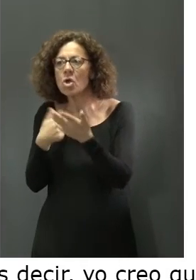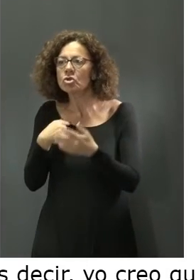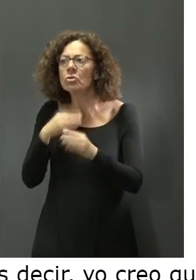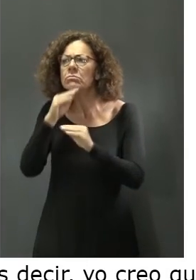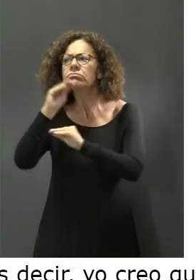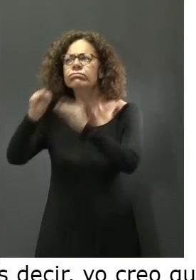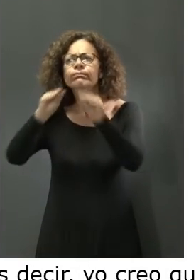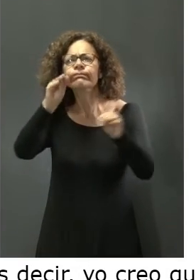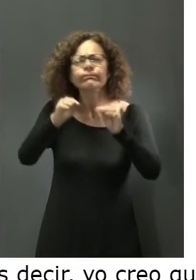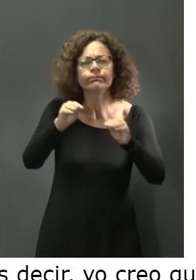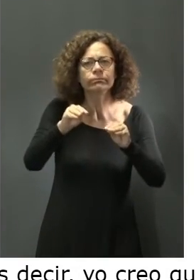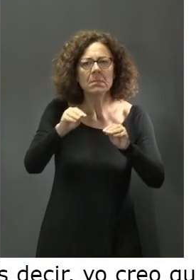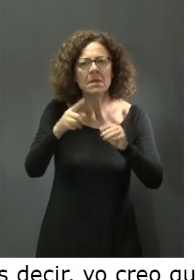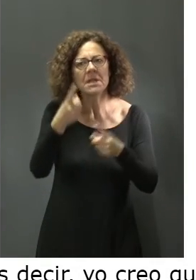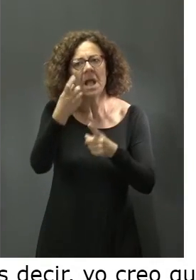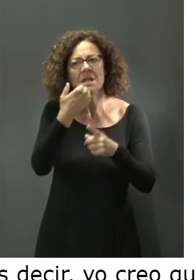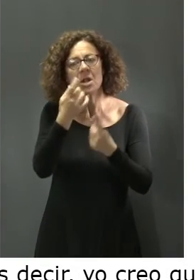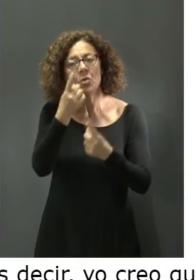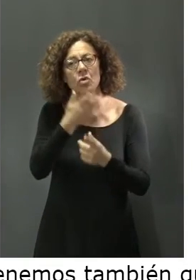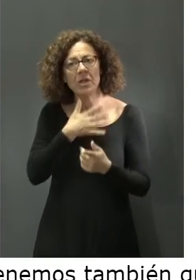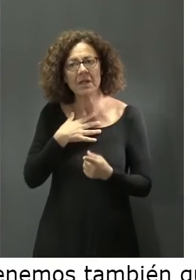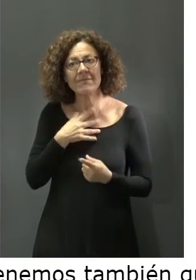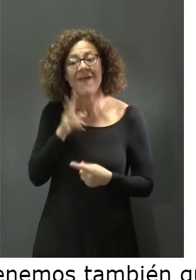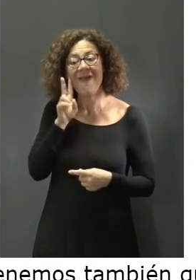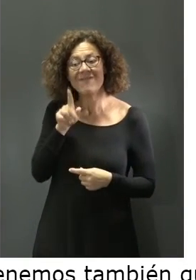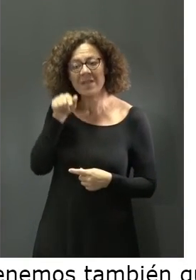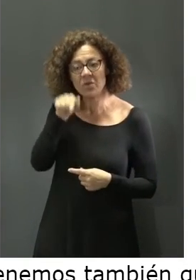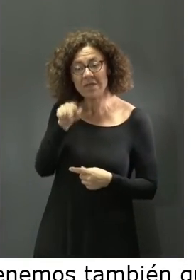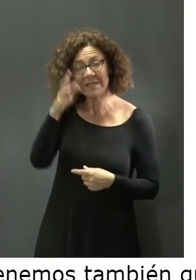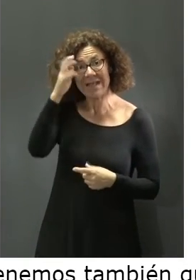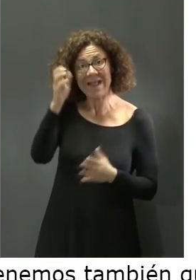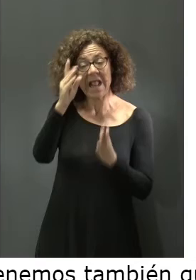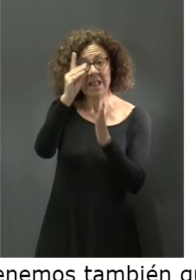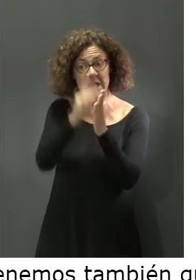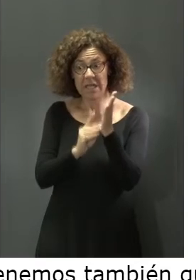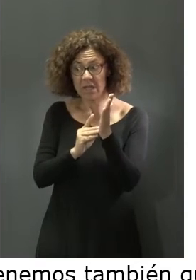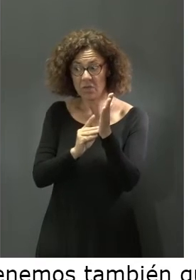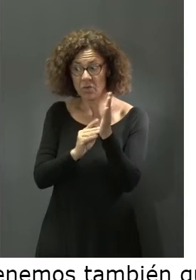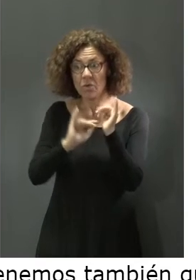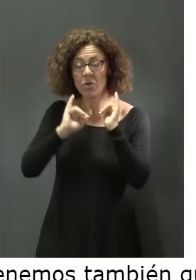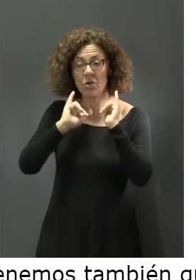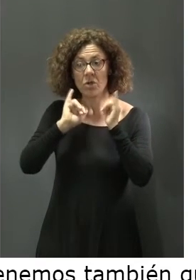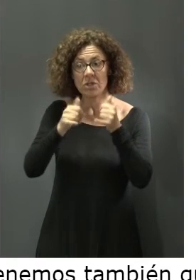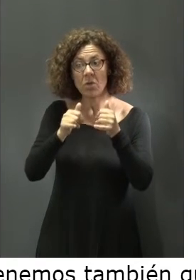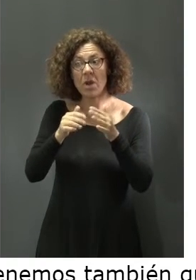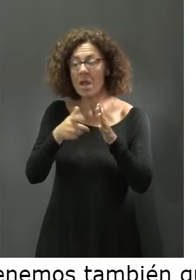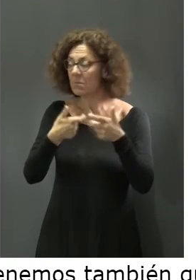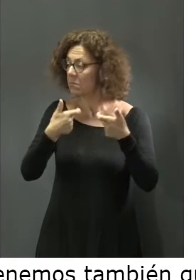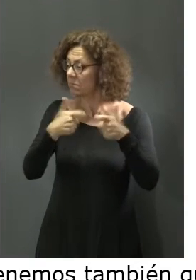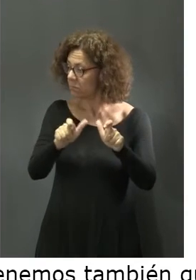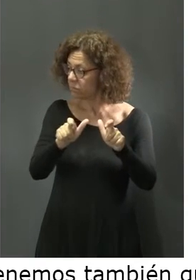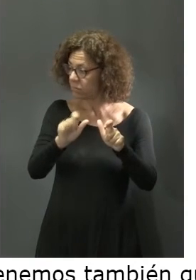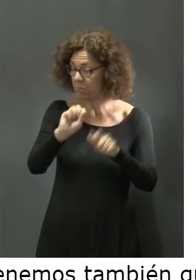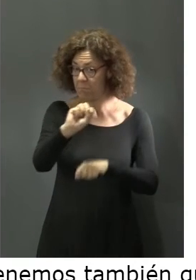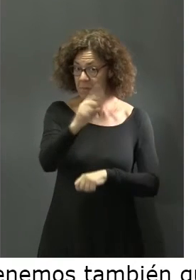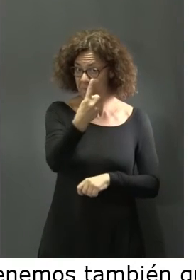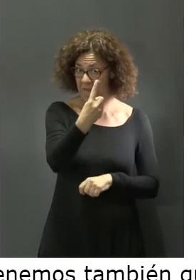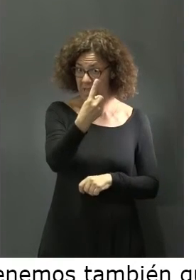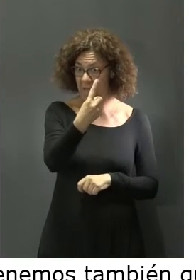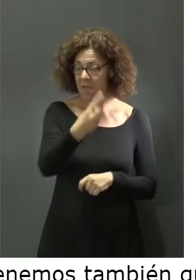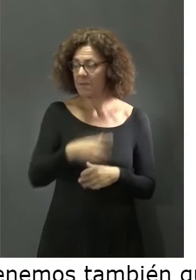atención para que lo quiera consultar. Examinando este Real Decreto me voy a la disposición adicional primera.